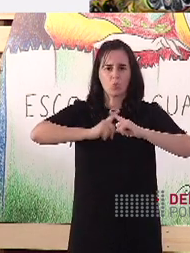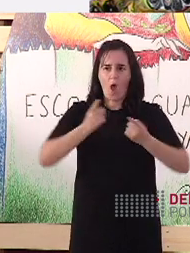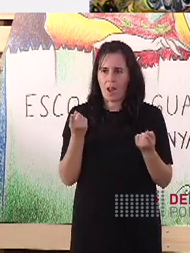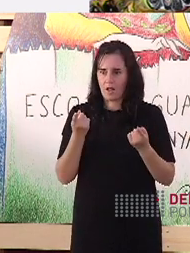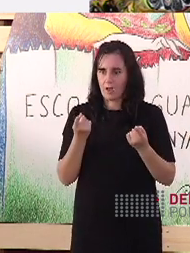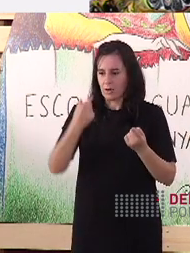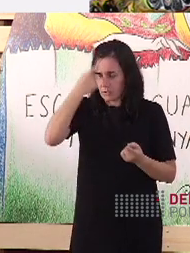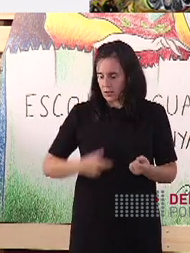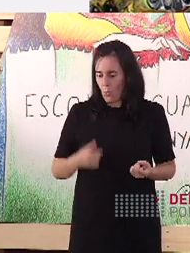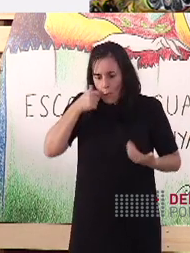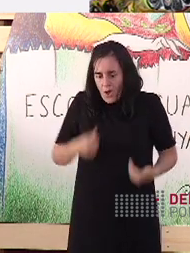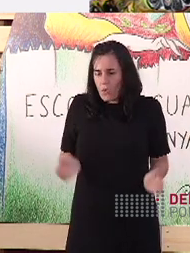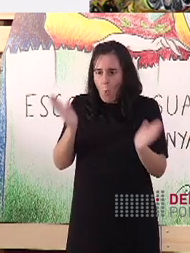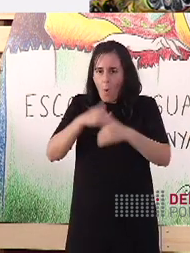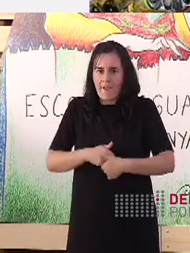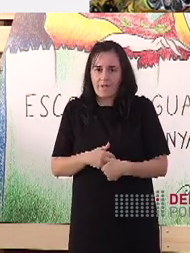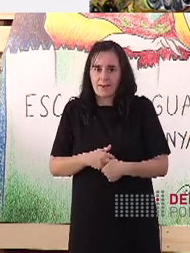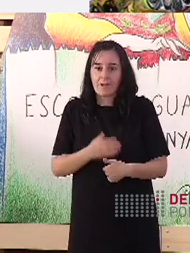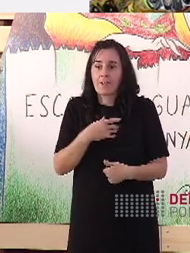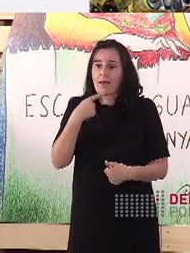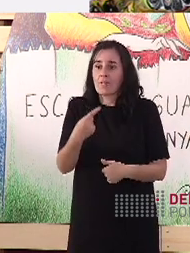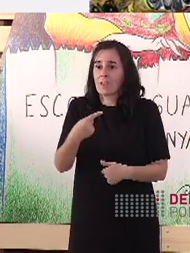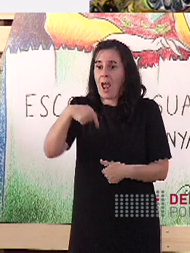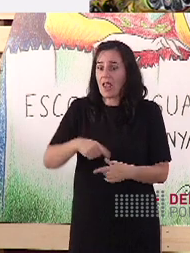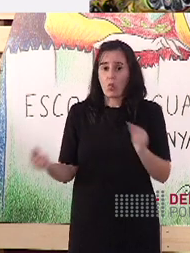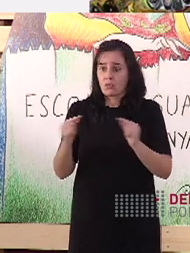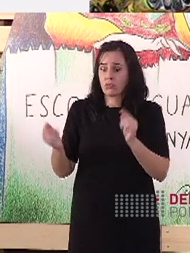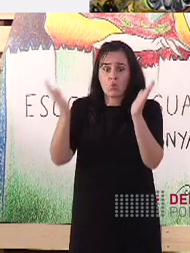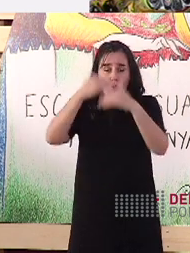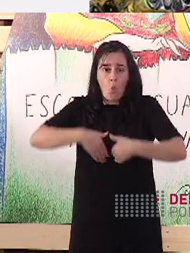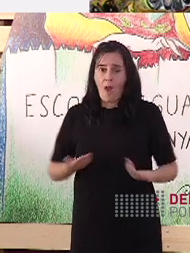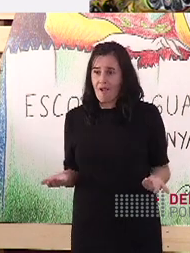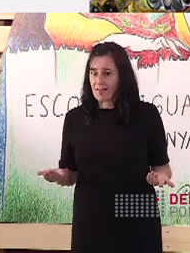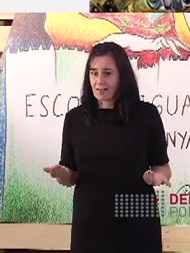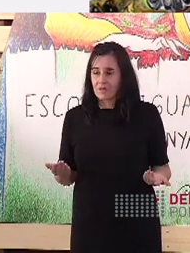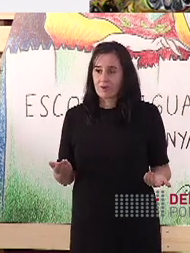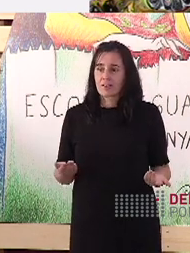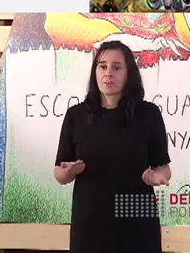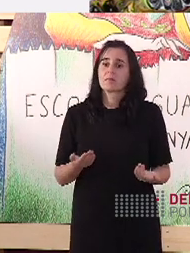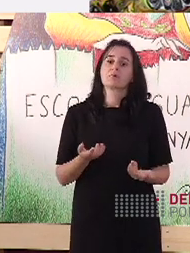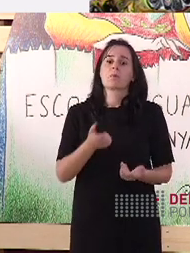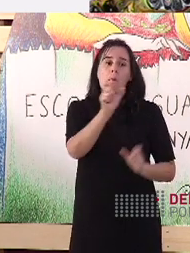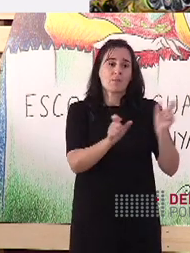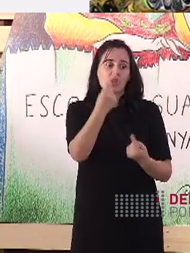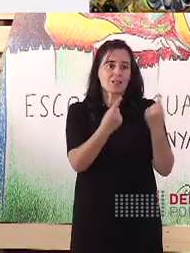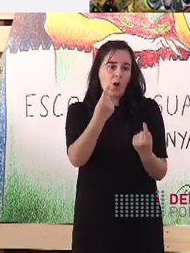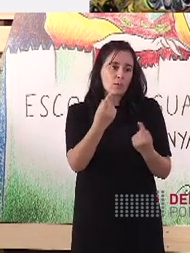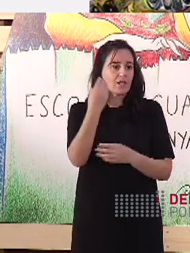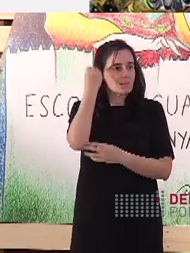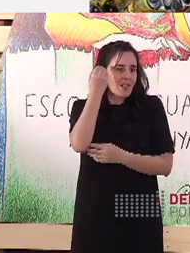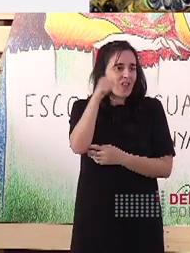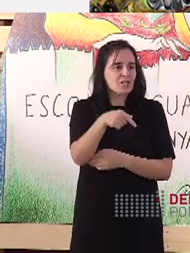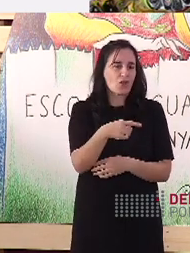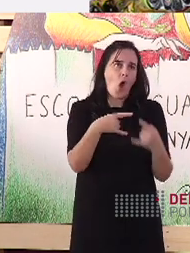somos los seres humanos. Lo que quiero decir es que no hay nada que discutir aquí. El hecho de que para algunas personas esto sea